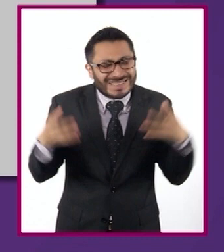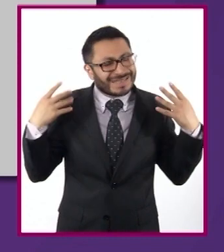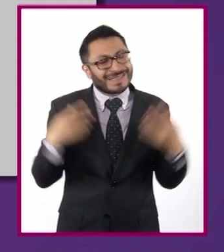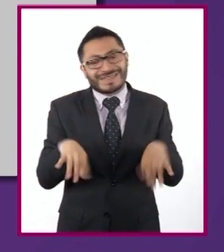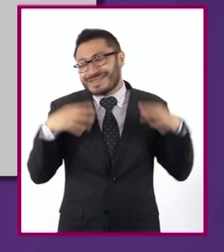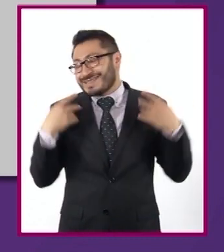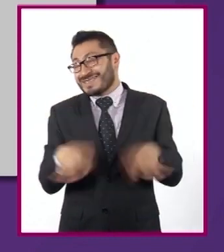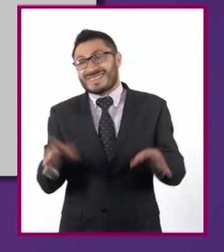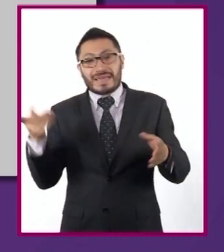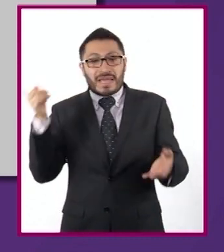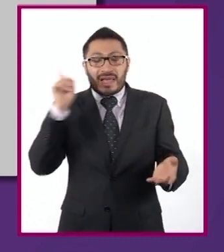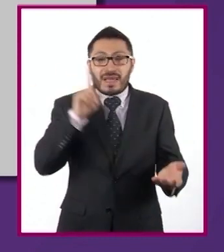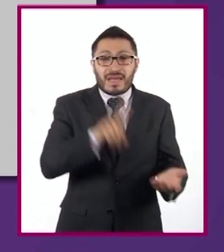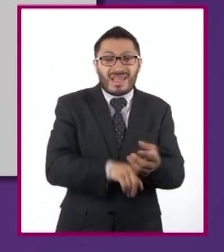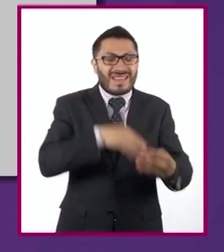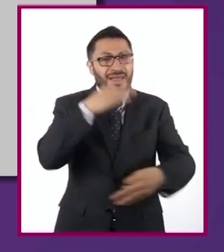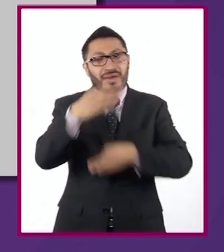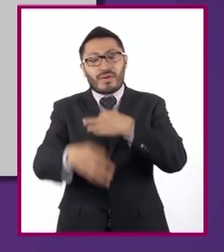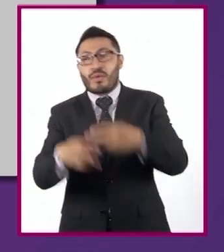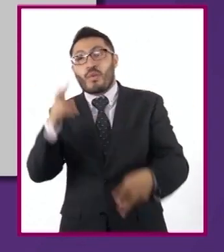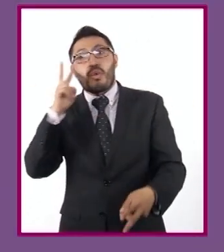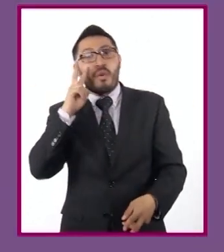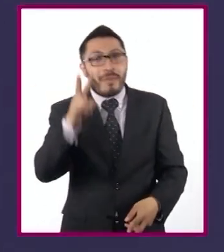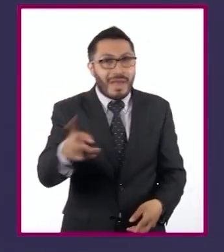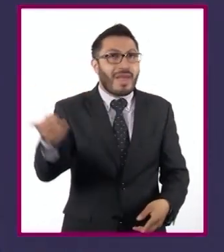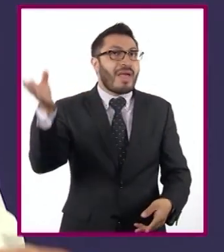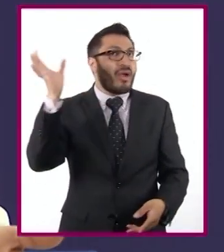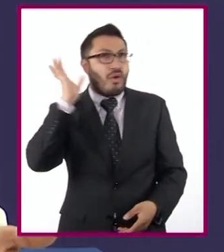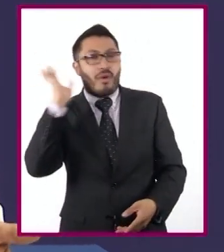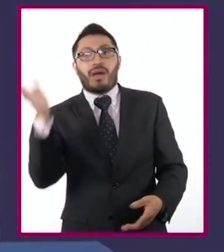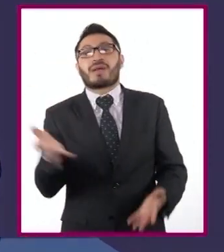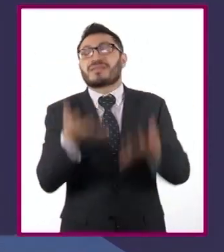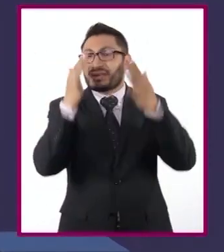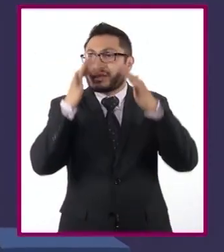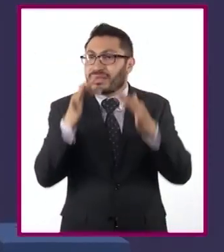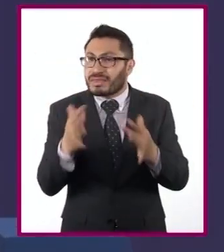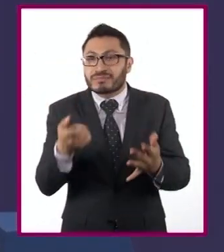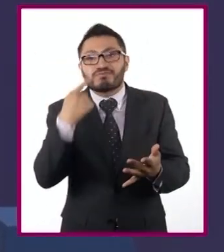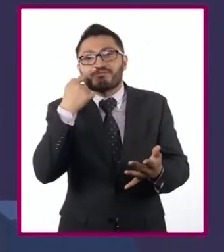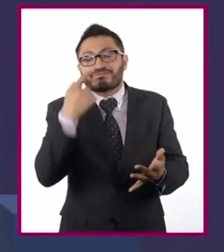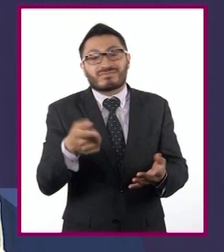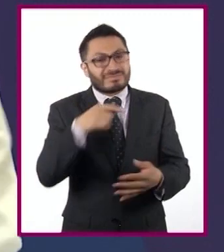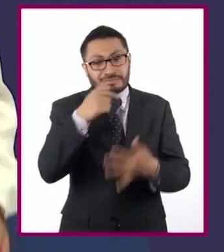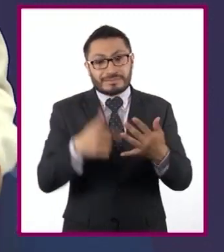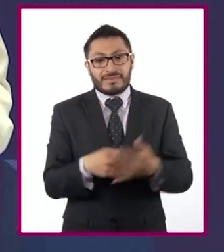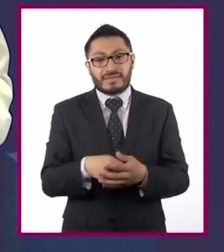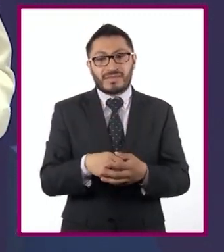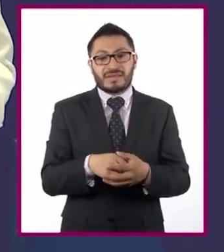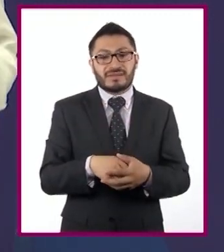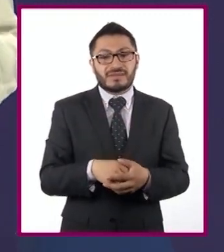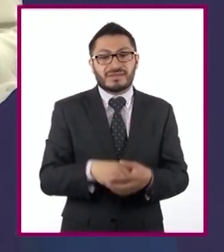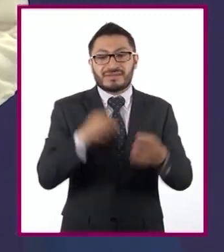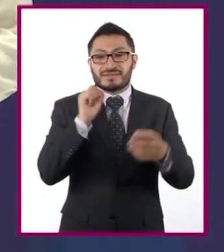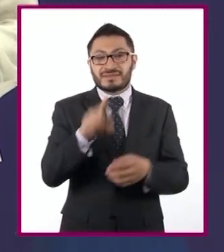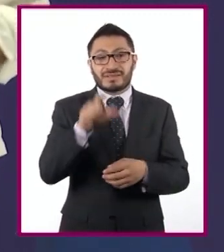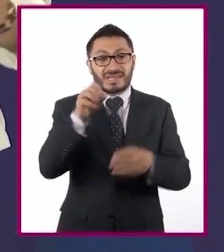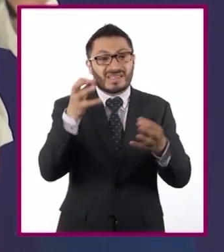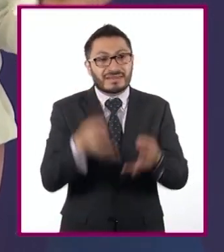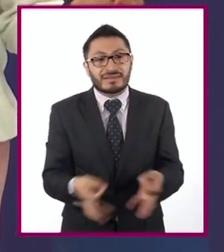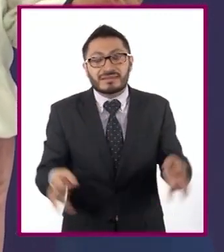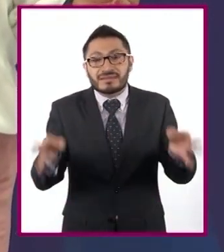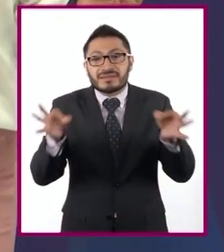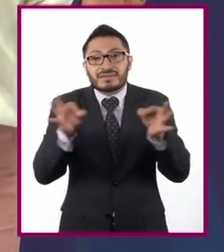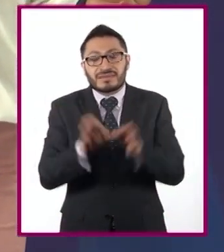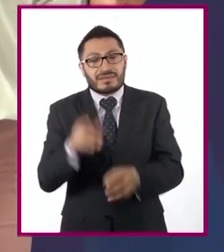impactando prácticamente en todos nuestros sentidos. También es importante distinguir cuál es el efecto entre dibujos